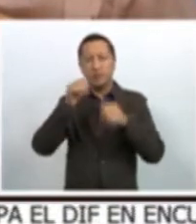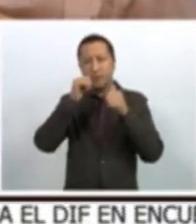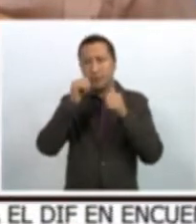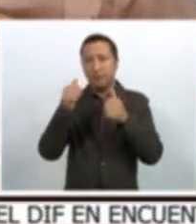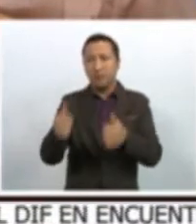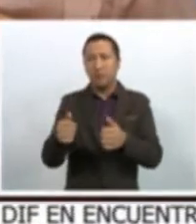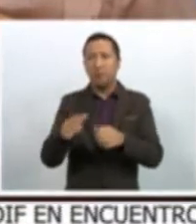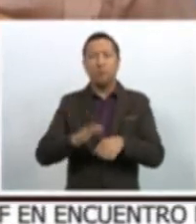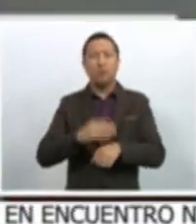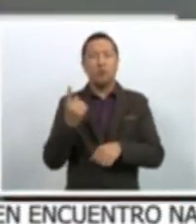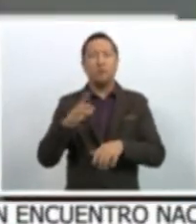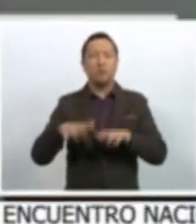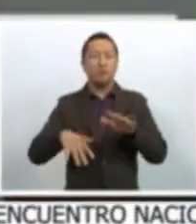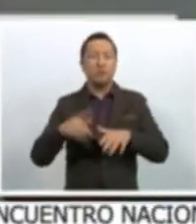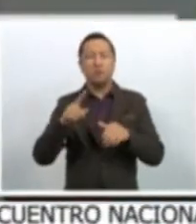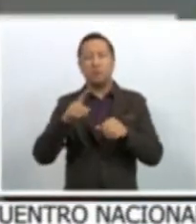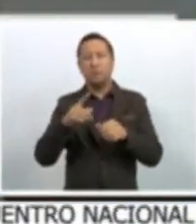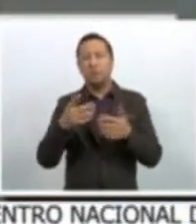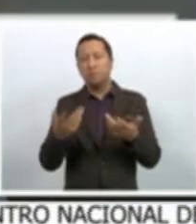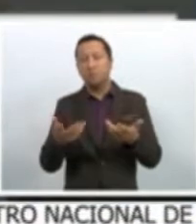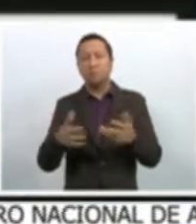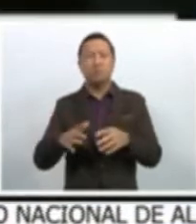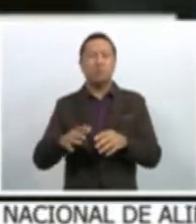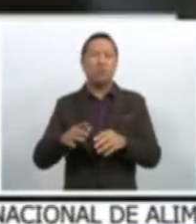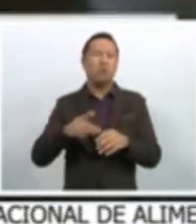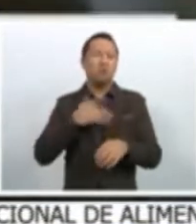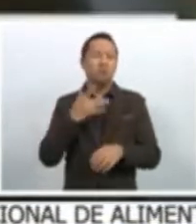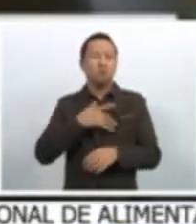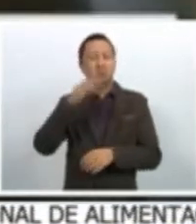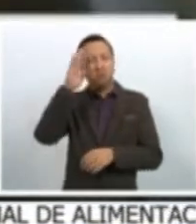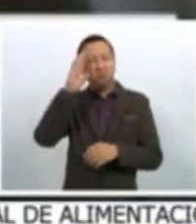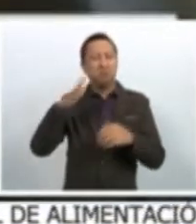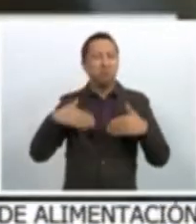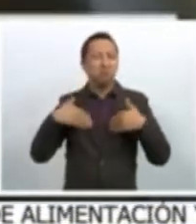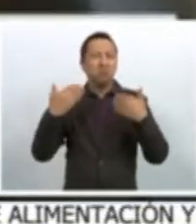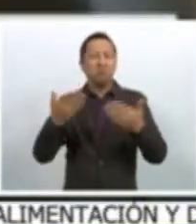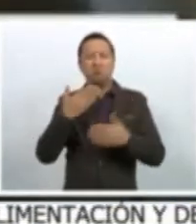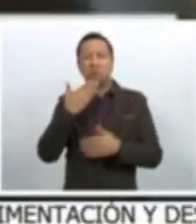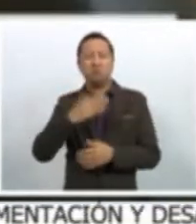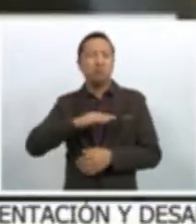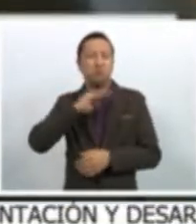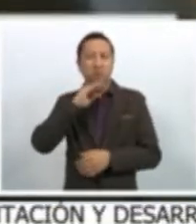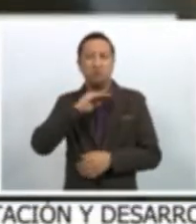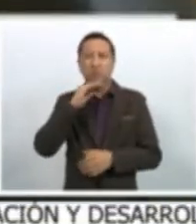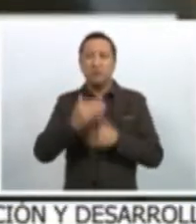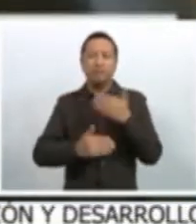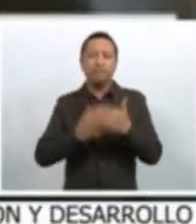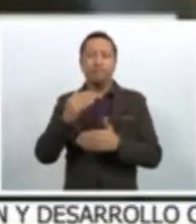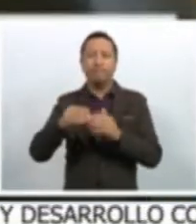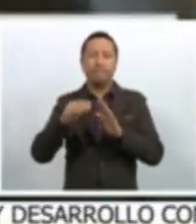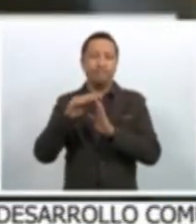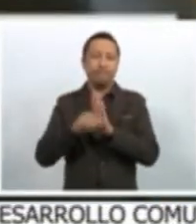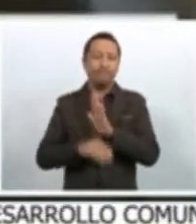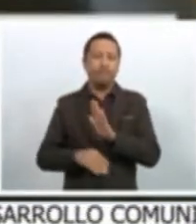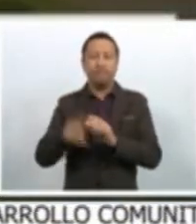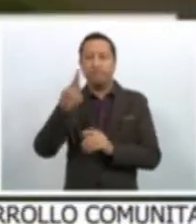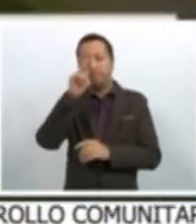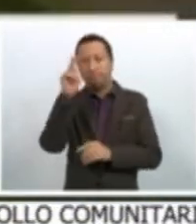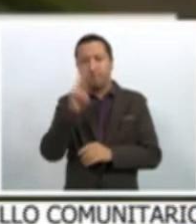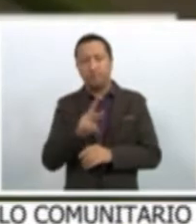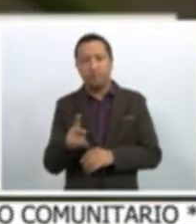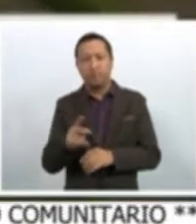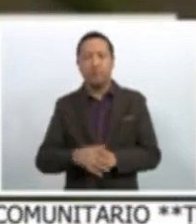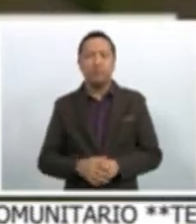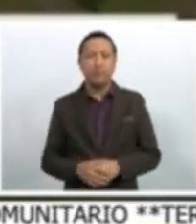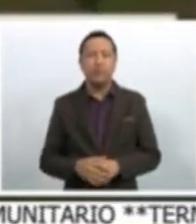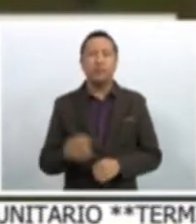gente caiga en estos excesos de confianza, por lo cual pues las cifras han estado incrementándose, y esto por supuesto no nos